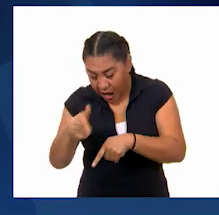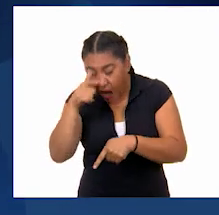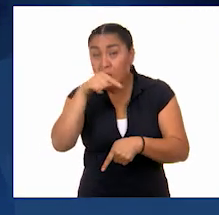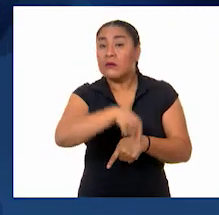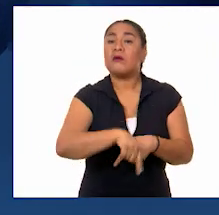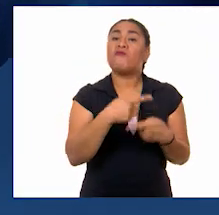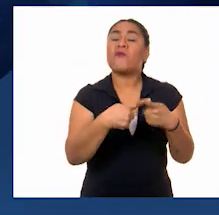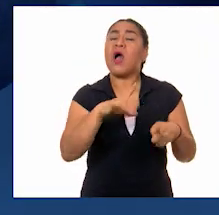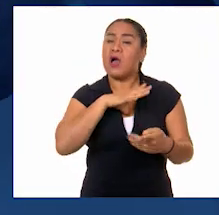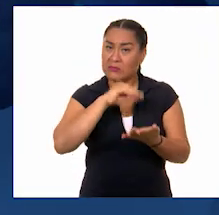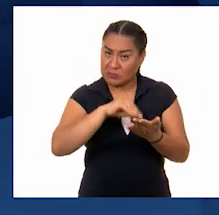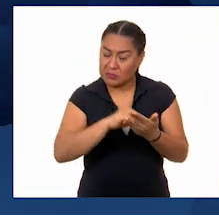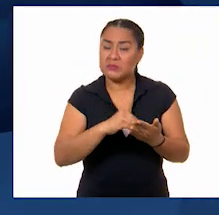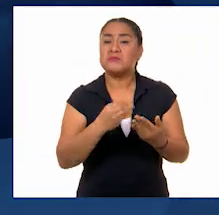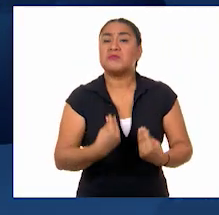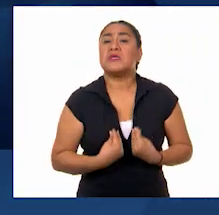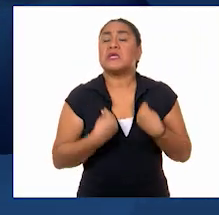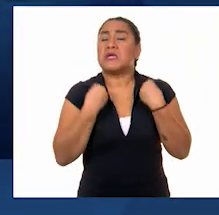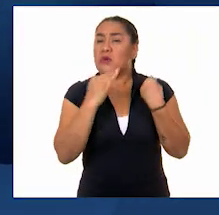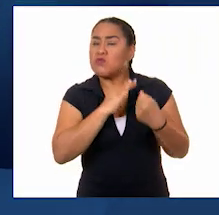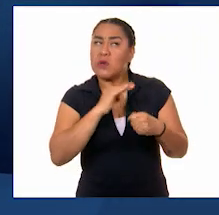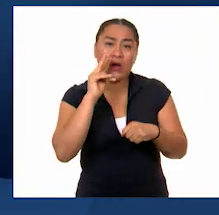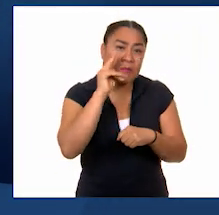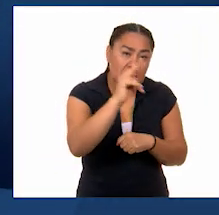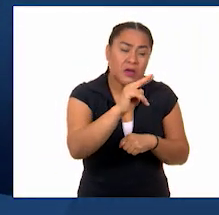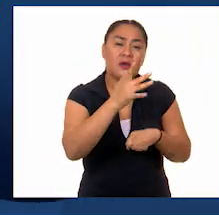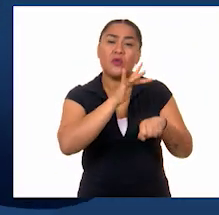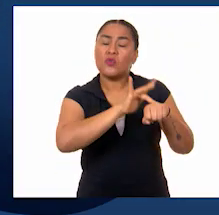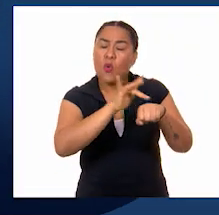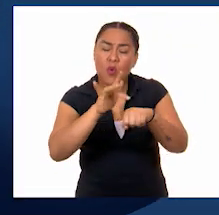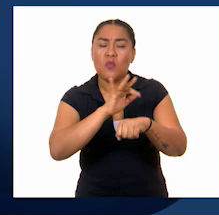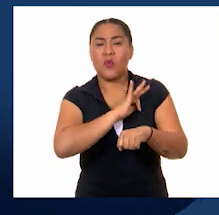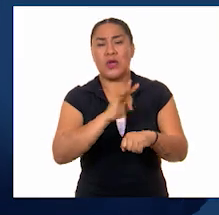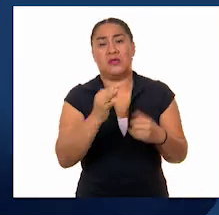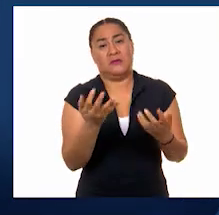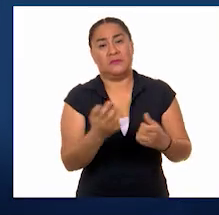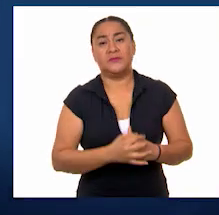podemos tocar, lo podemos acariciar o lo podemos ver presentemente, pues?